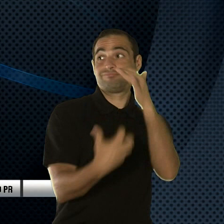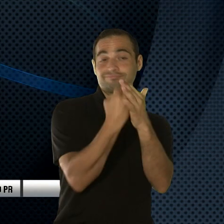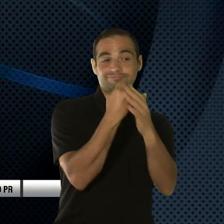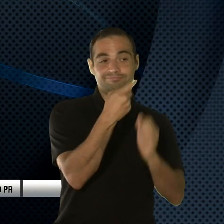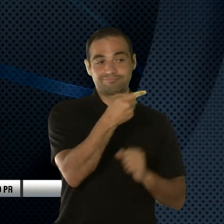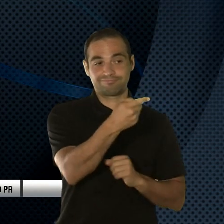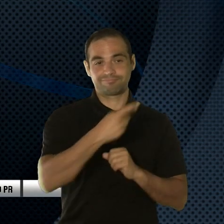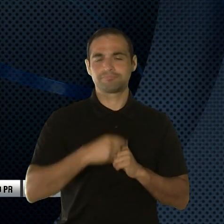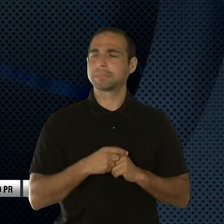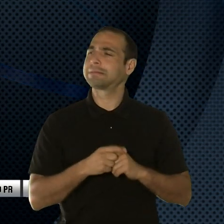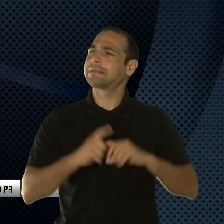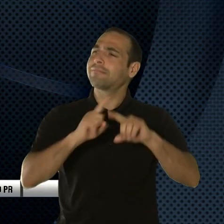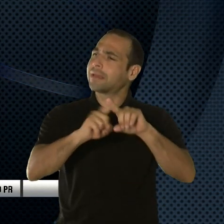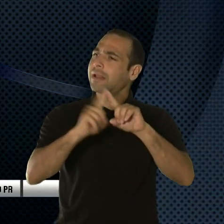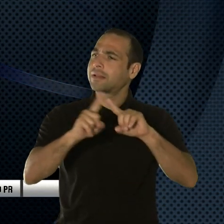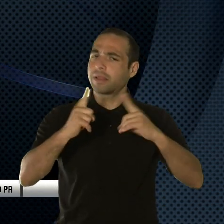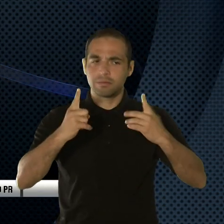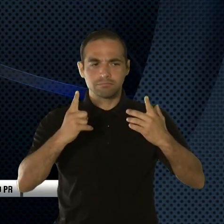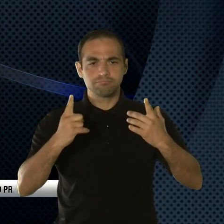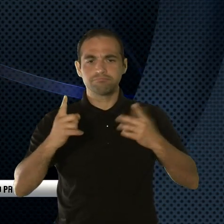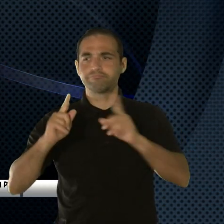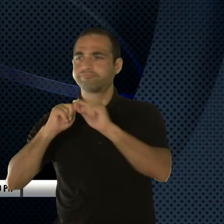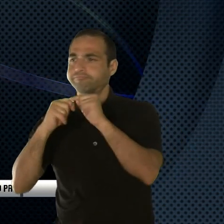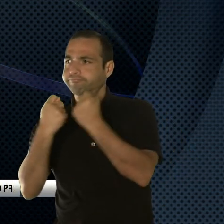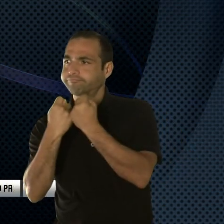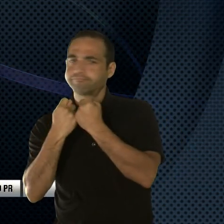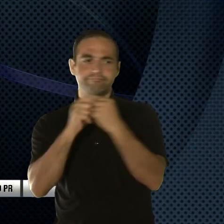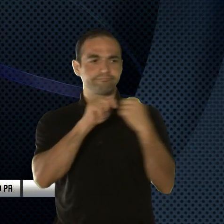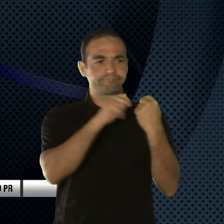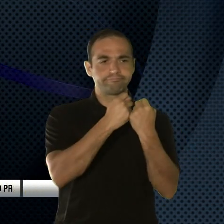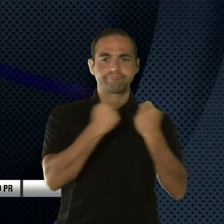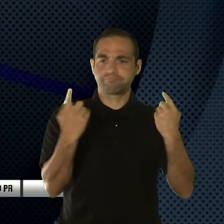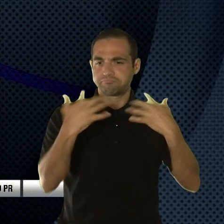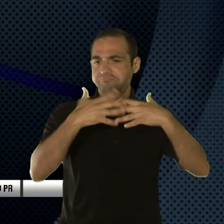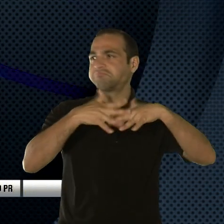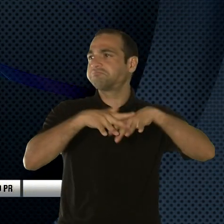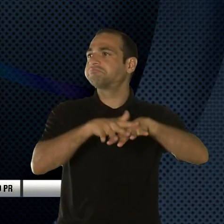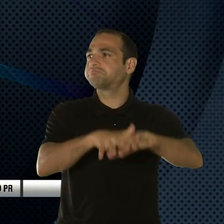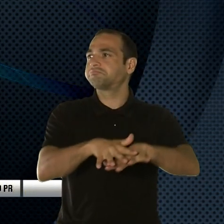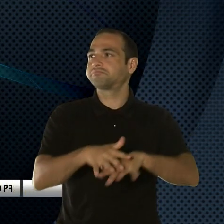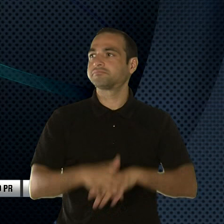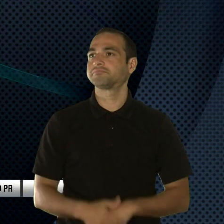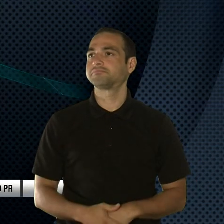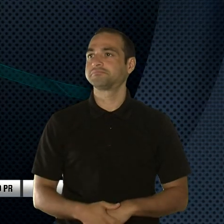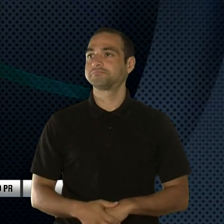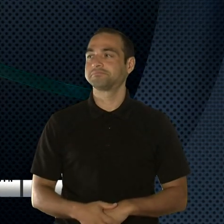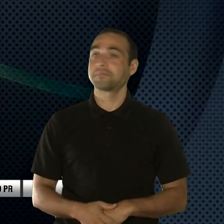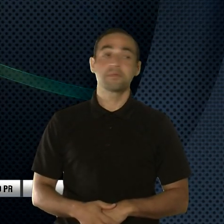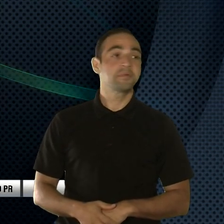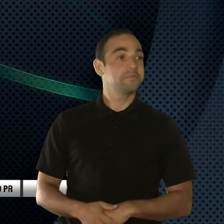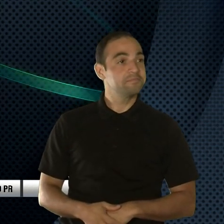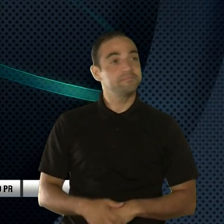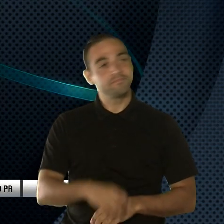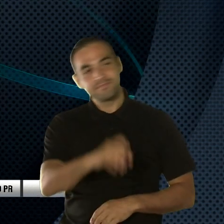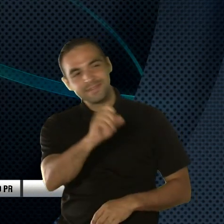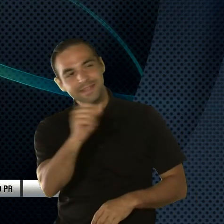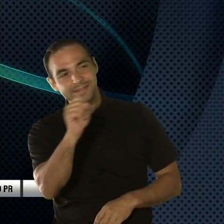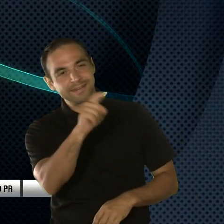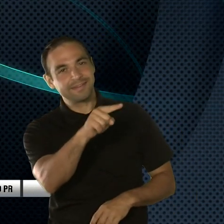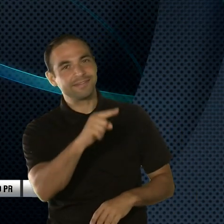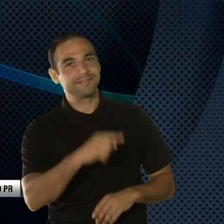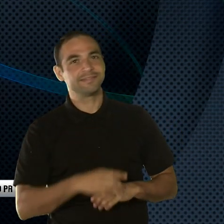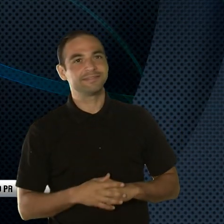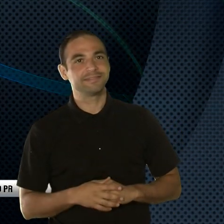de los diferentes equipos que participaron el año pasado en los diferentes eventos internacionales Ahora yo te hago una pregunta después de